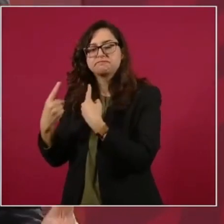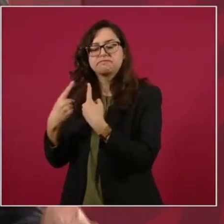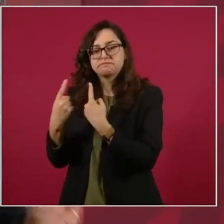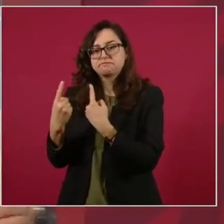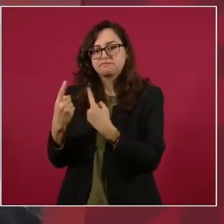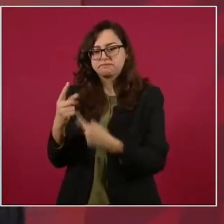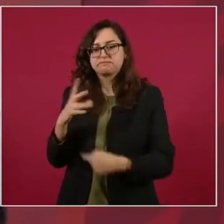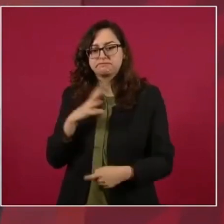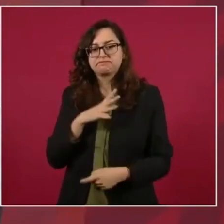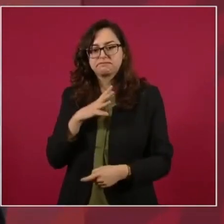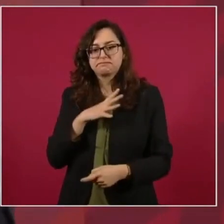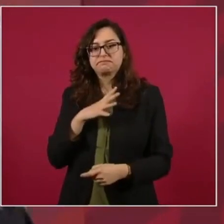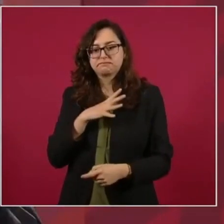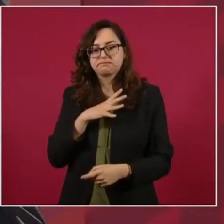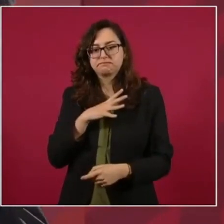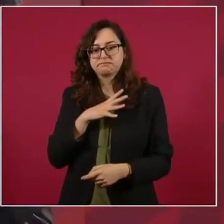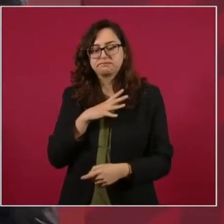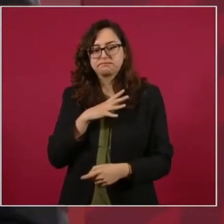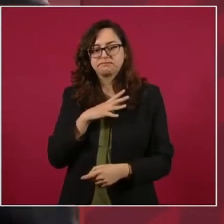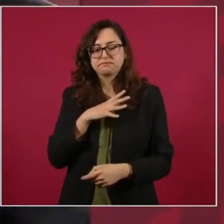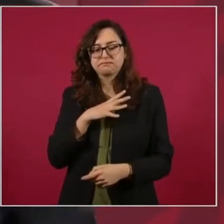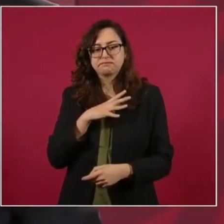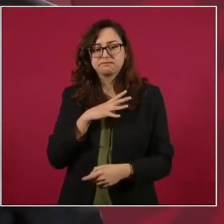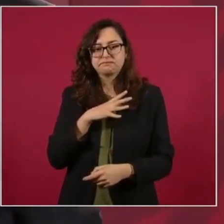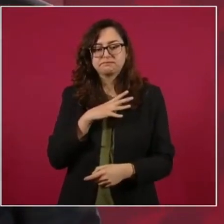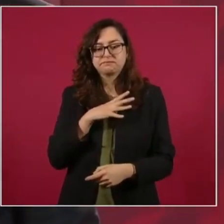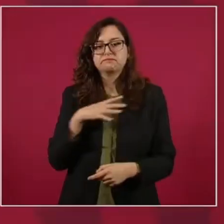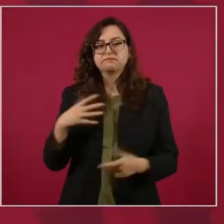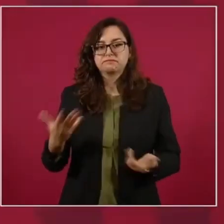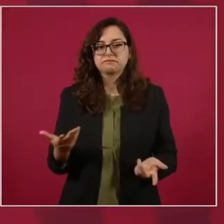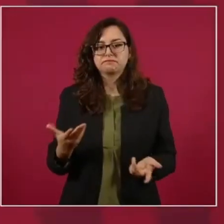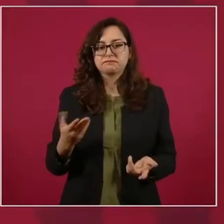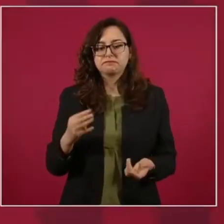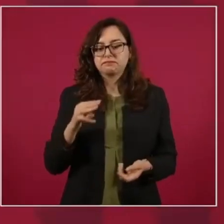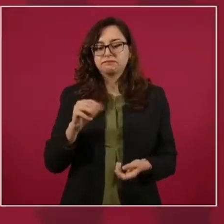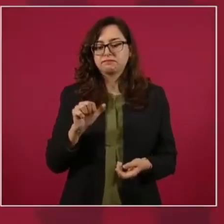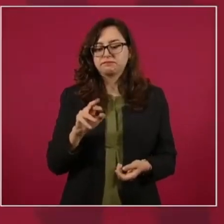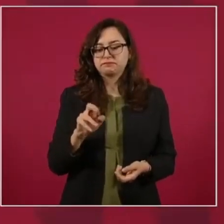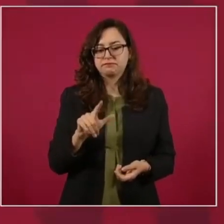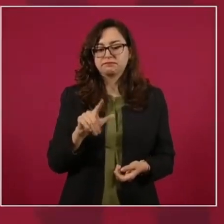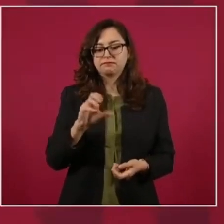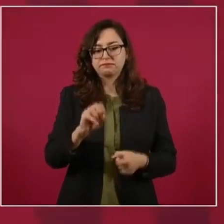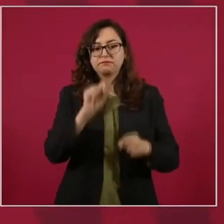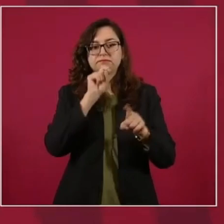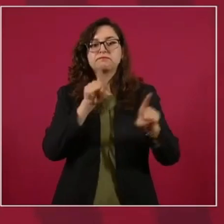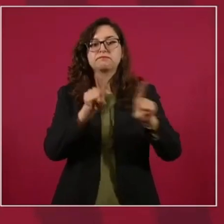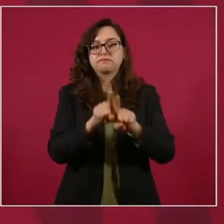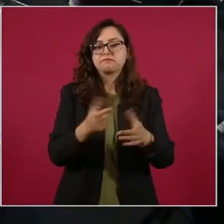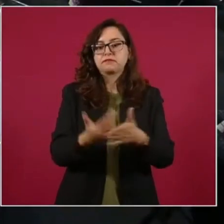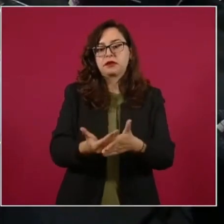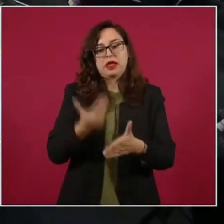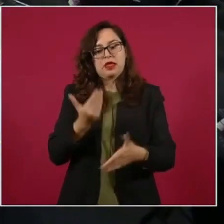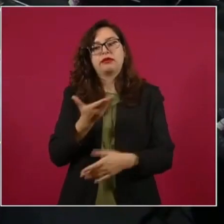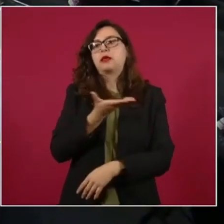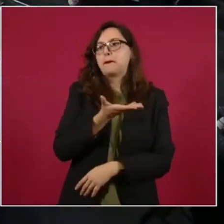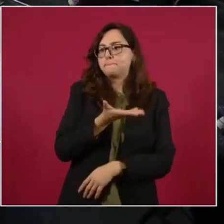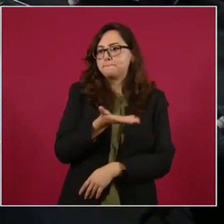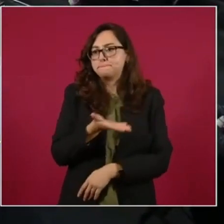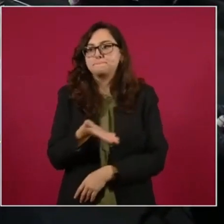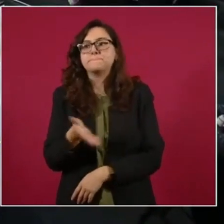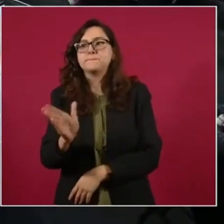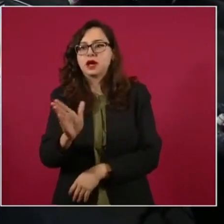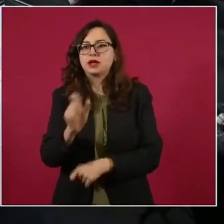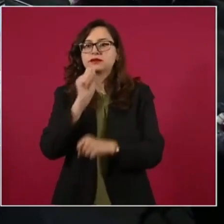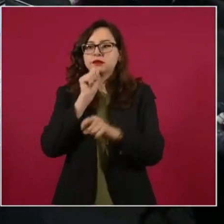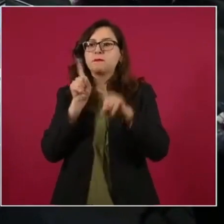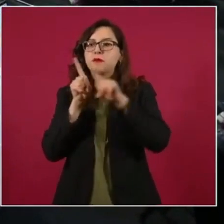y Marcelo también se va a estar unos días antes y va a hacer esa labor entre